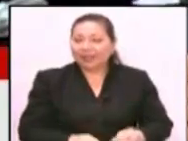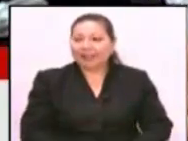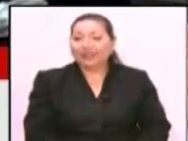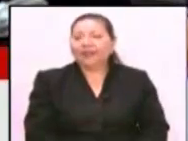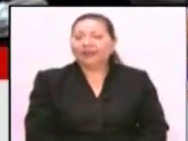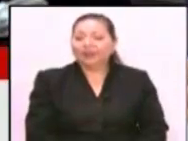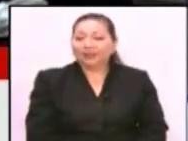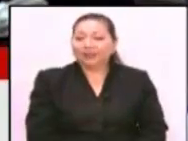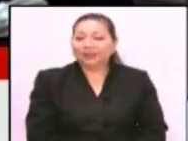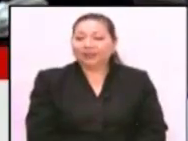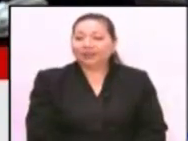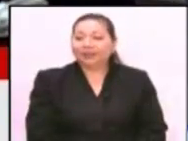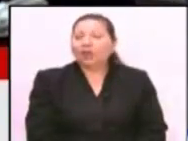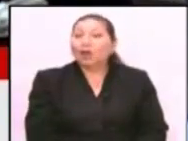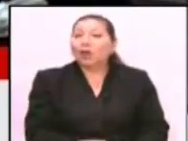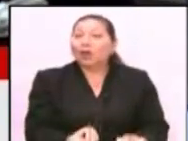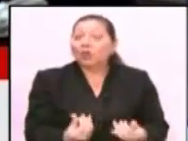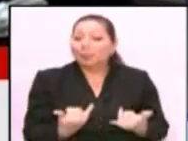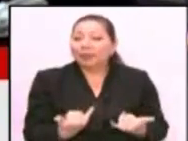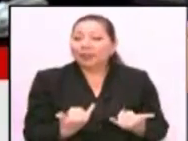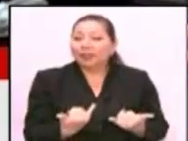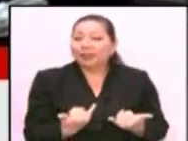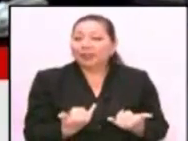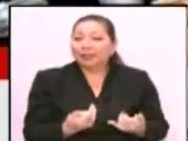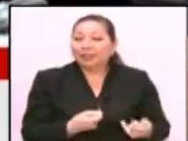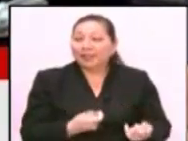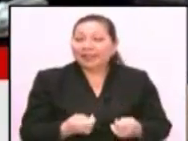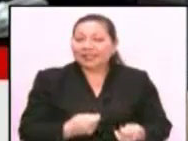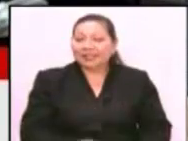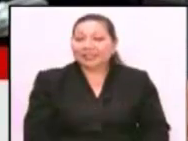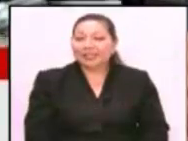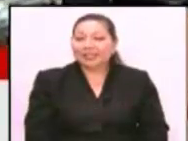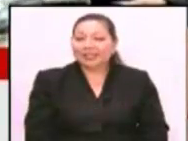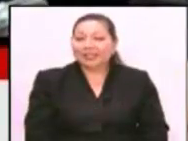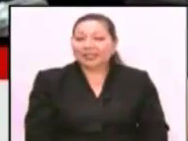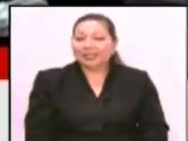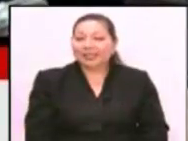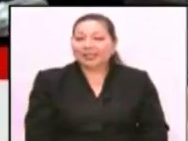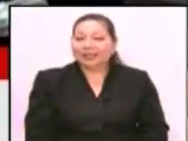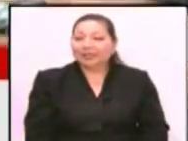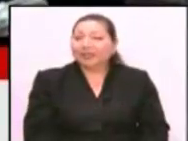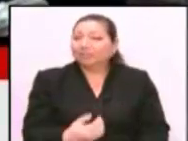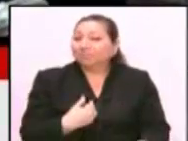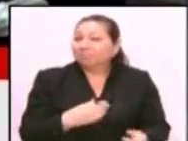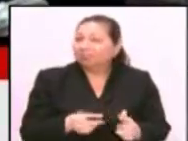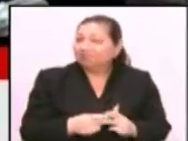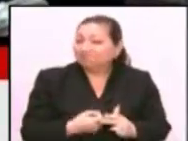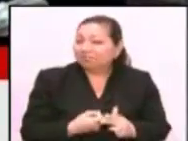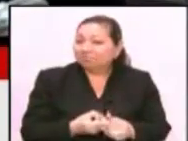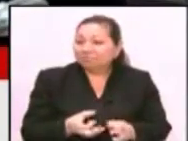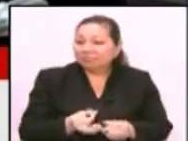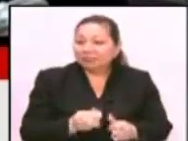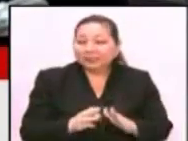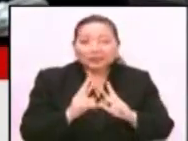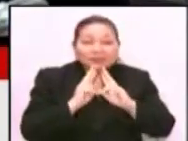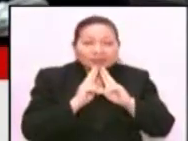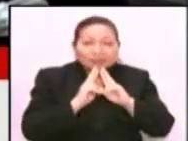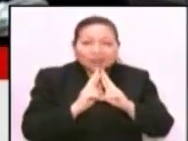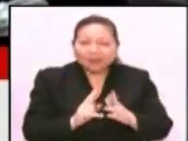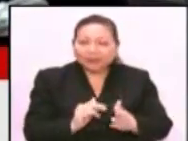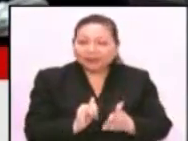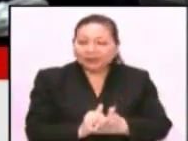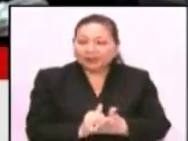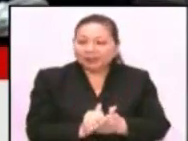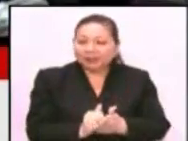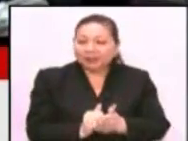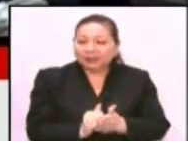en la siguiente diapositiva. Entonces, ¿cómo funciona este tipo de mecanismos? Ahora, me gustaría comenzar explicando que el financiamiento basado en resultados es,